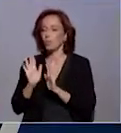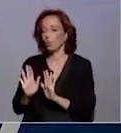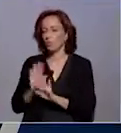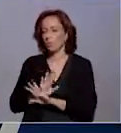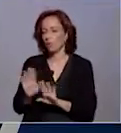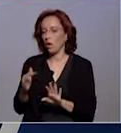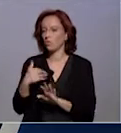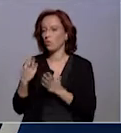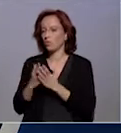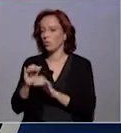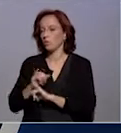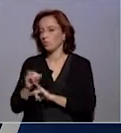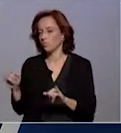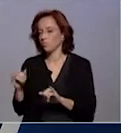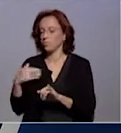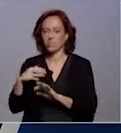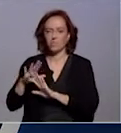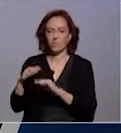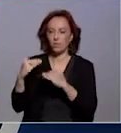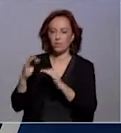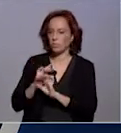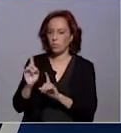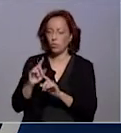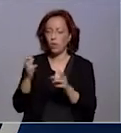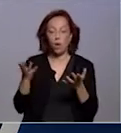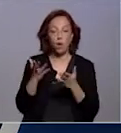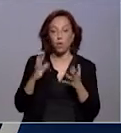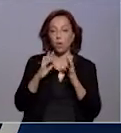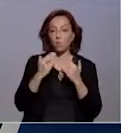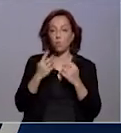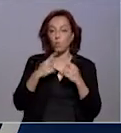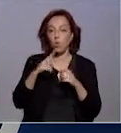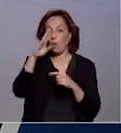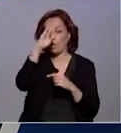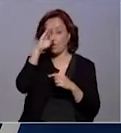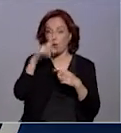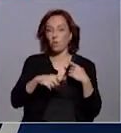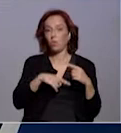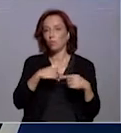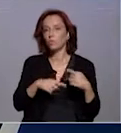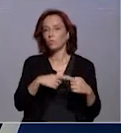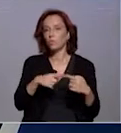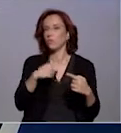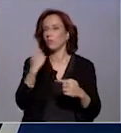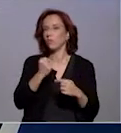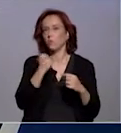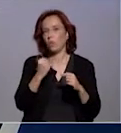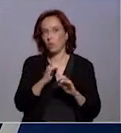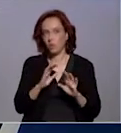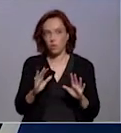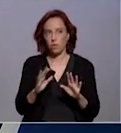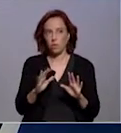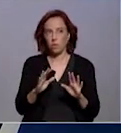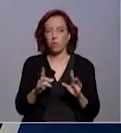eso porque yo estudié terminé algo y ya ya con eso me alcanza estamos en un mundo en donde el aprendizaje continuo es fundamental en